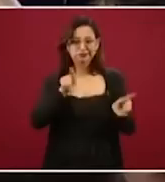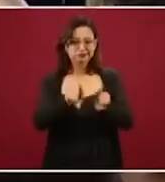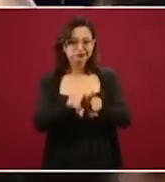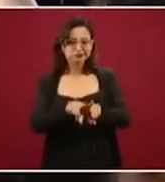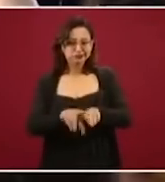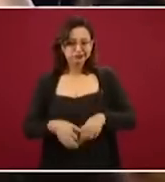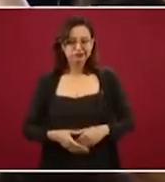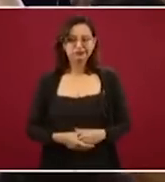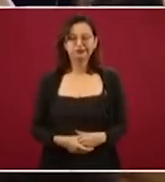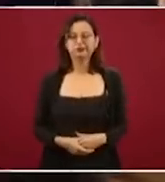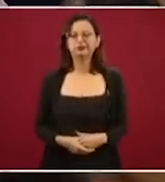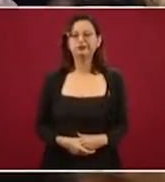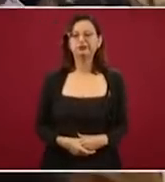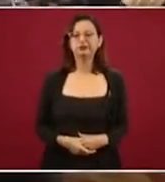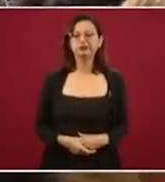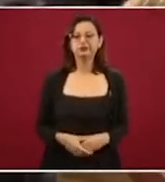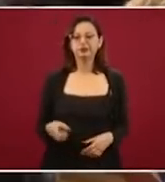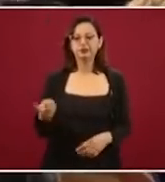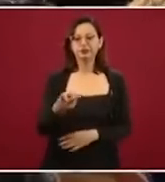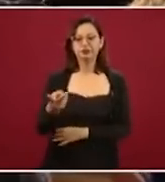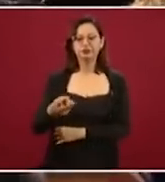Los dos.